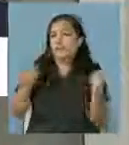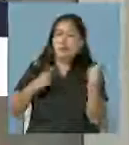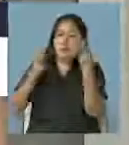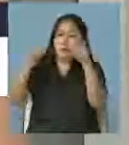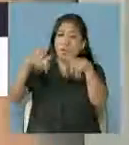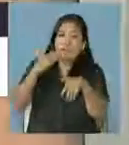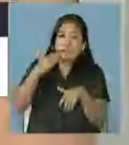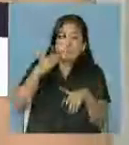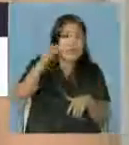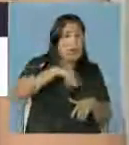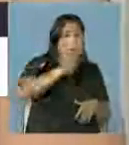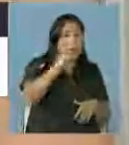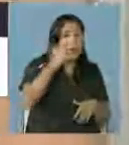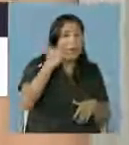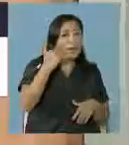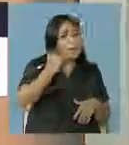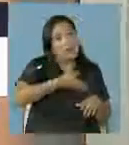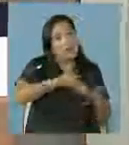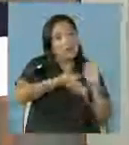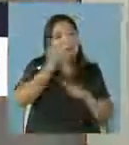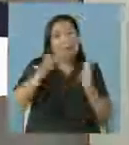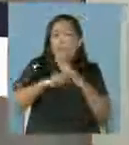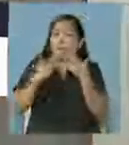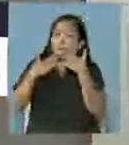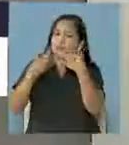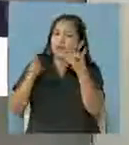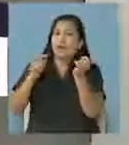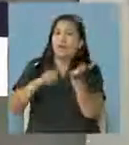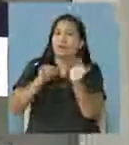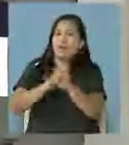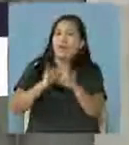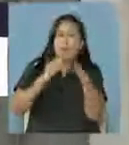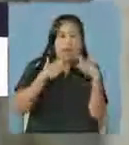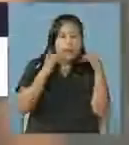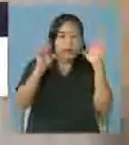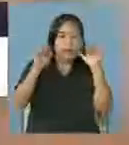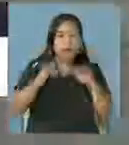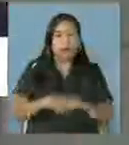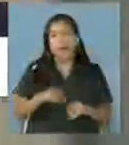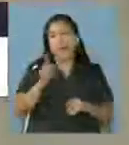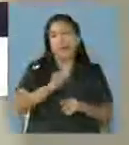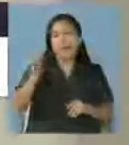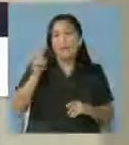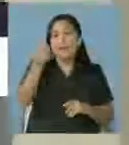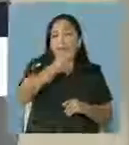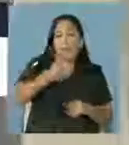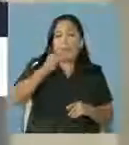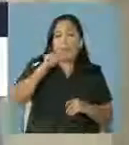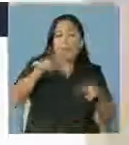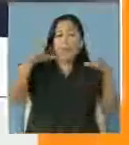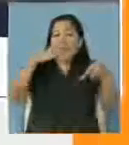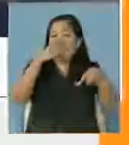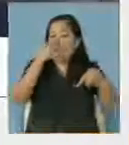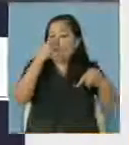esta tarde si viajamos las 4:30 de la tarde más o menos Nico Muchísimas gracias por el tiempo Dale gracias a usted H Lu ahí est el mediocampista de gimnasia grima de